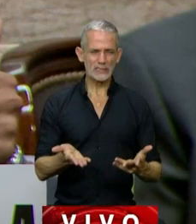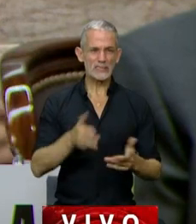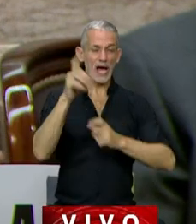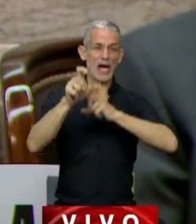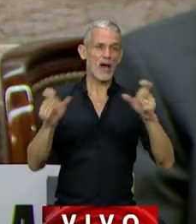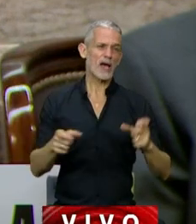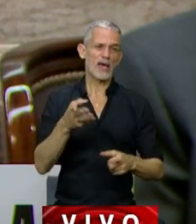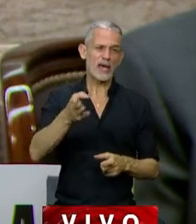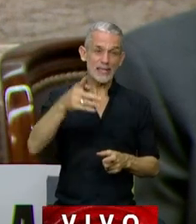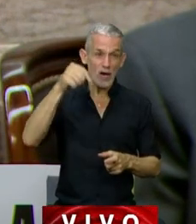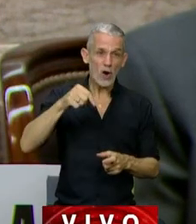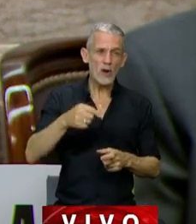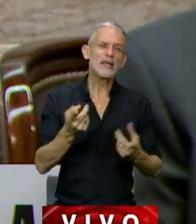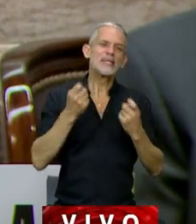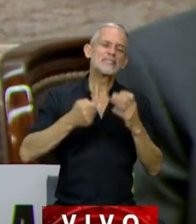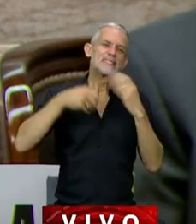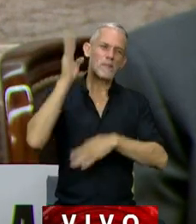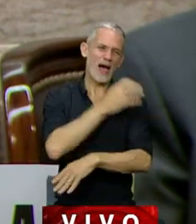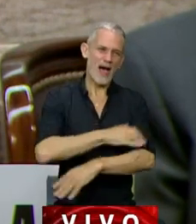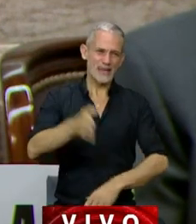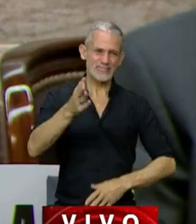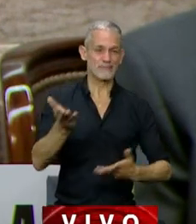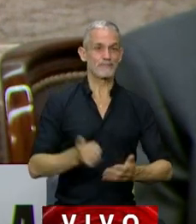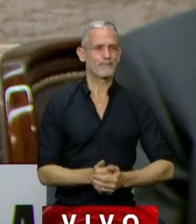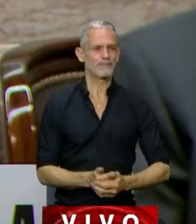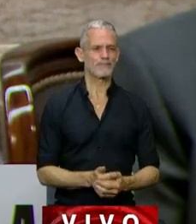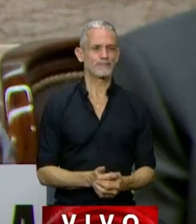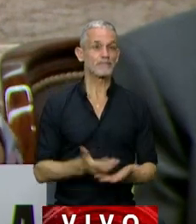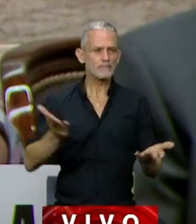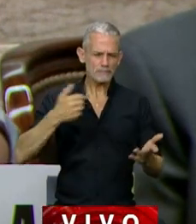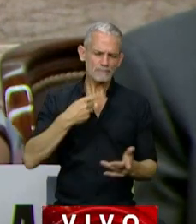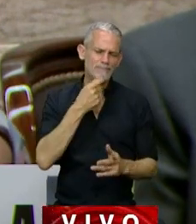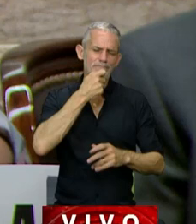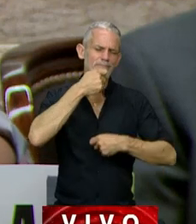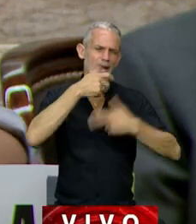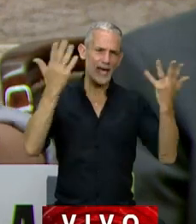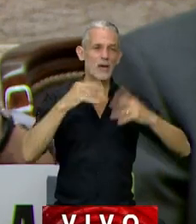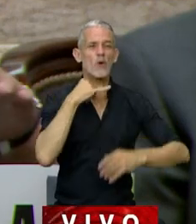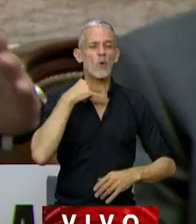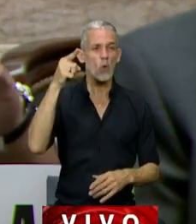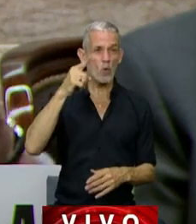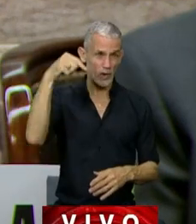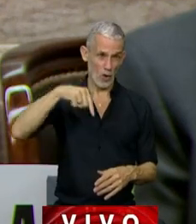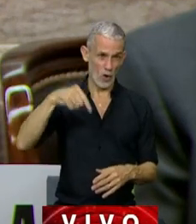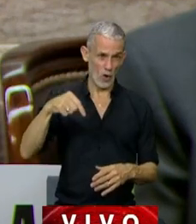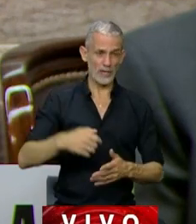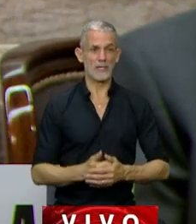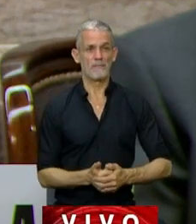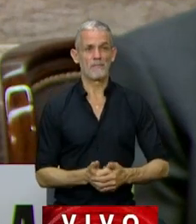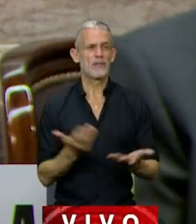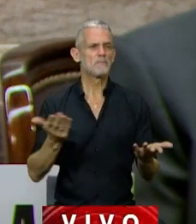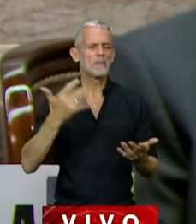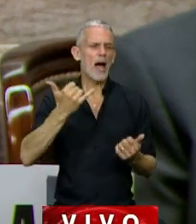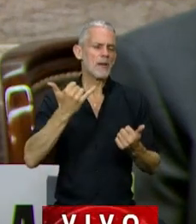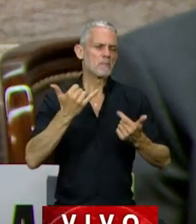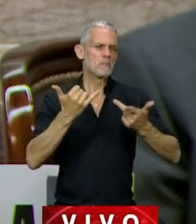a la gente que hoy más lo necesita. Mire, le voy a dar un ejemplo. En Jujuy hoy día